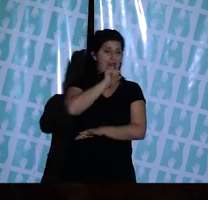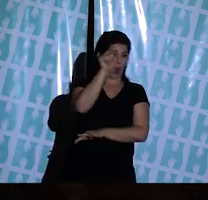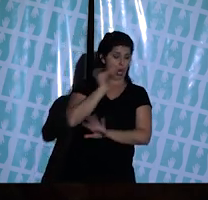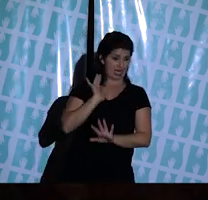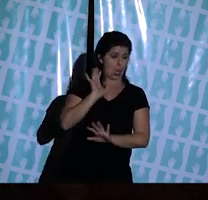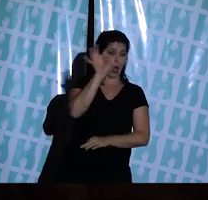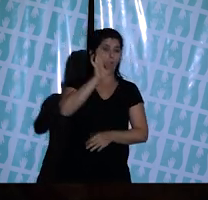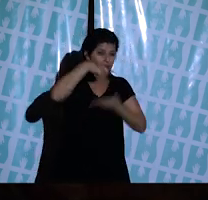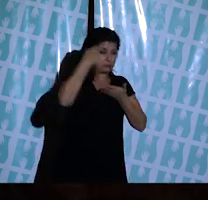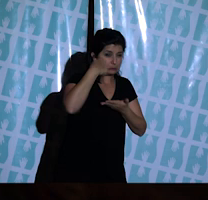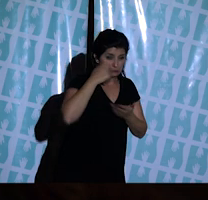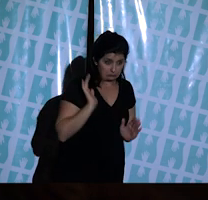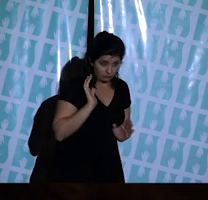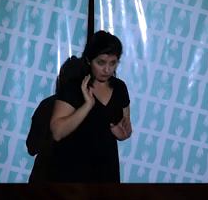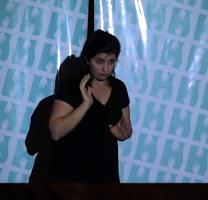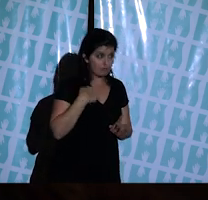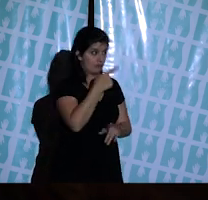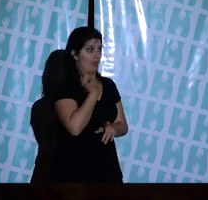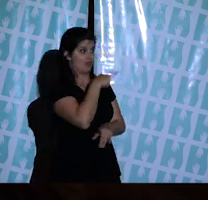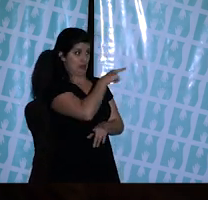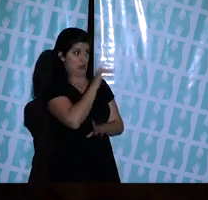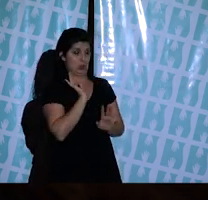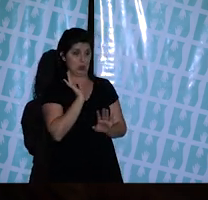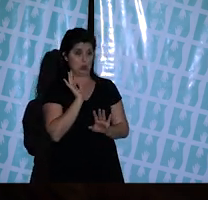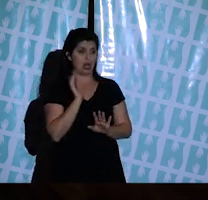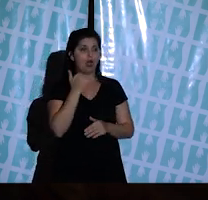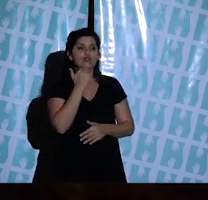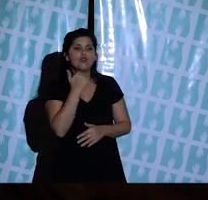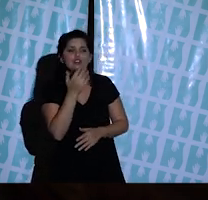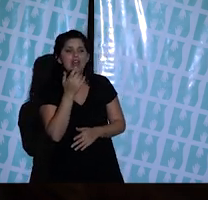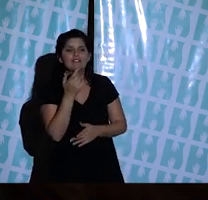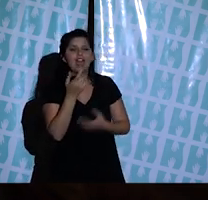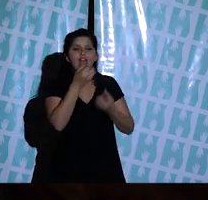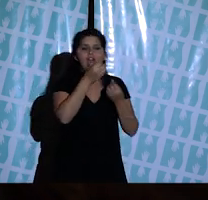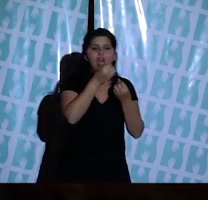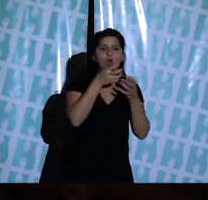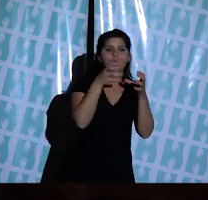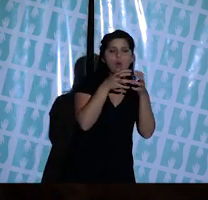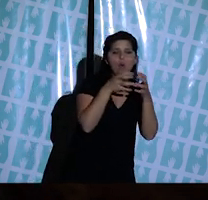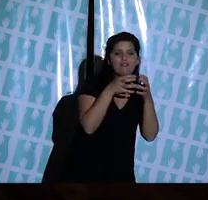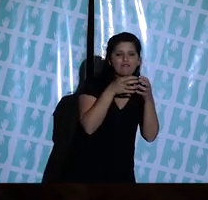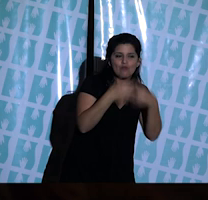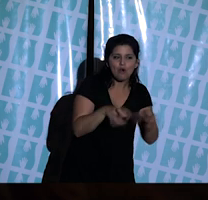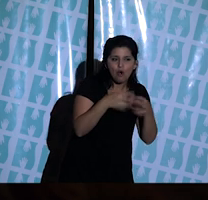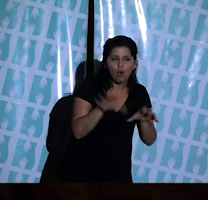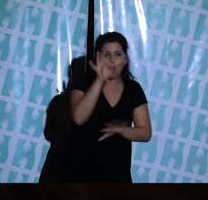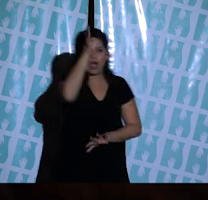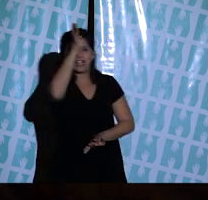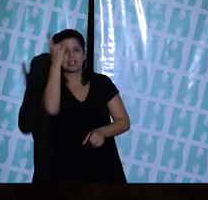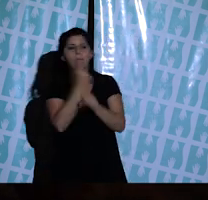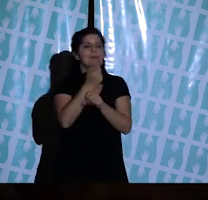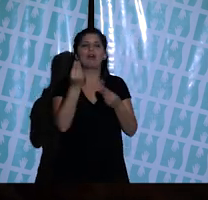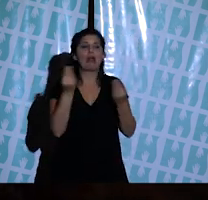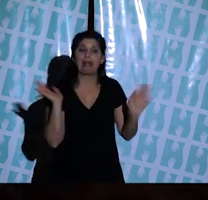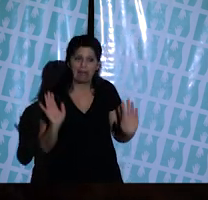decir, después, a veces no se sabe cuál es el huevo o la gallina. Probablemente las dos cosas.